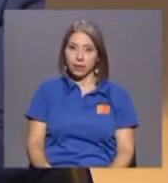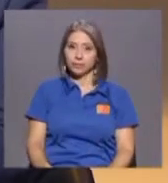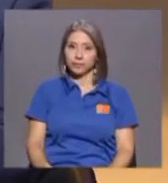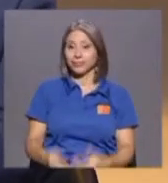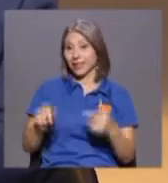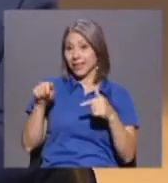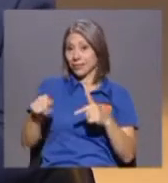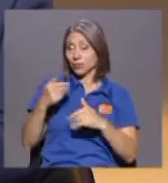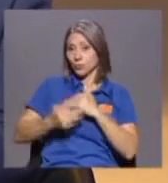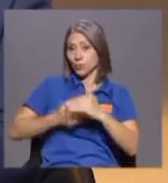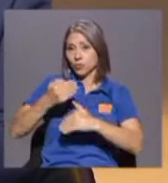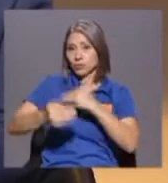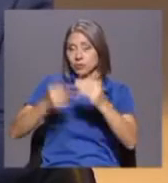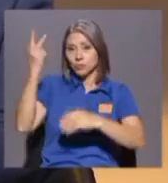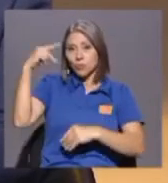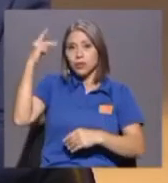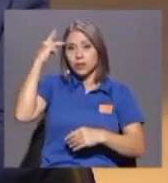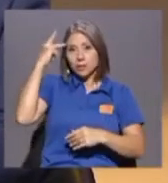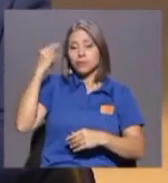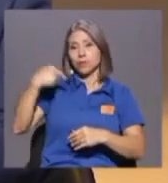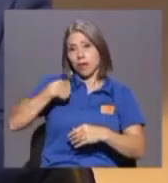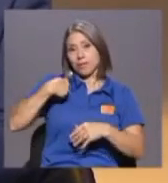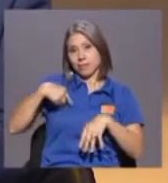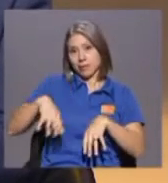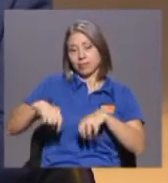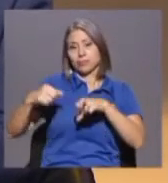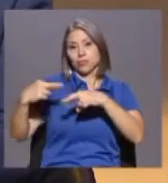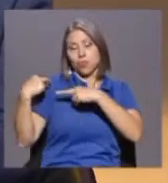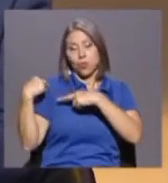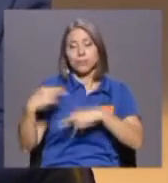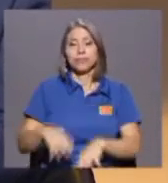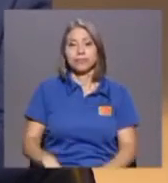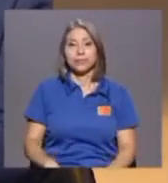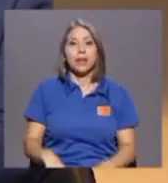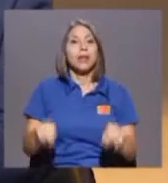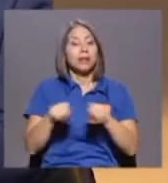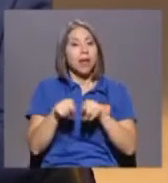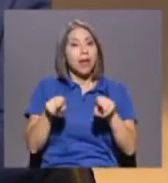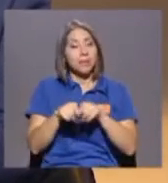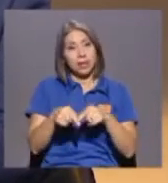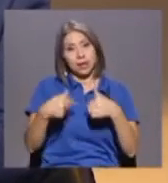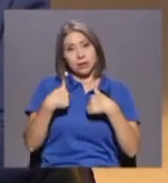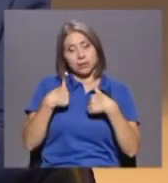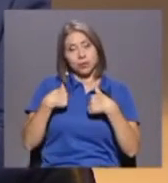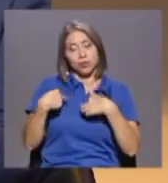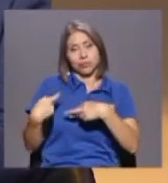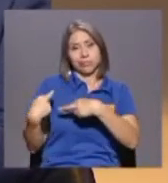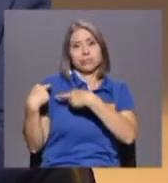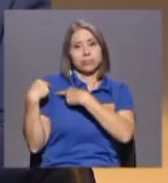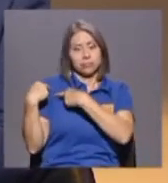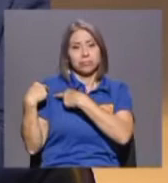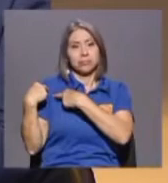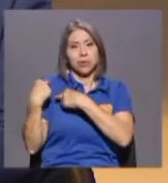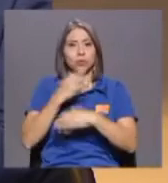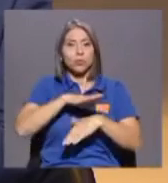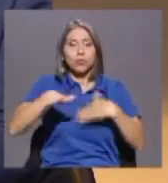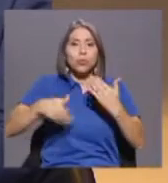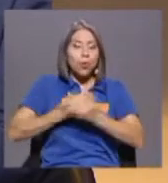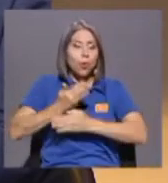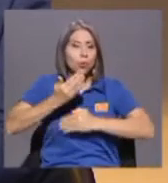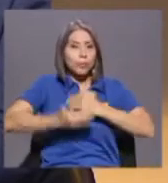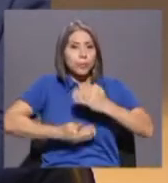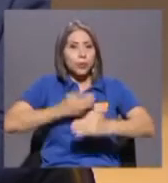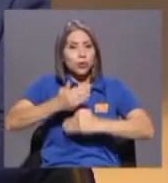esos procesos políticos me tocaron. Por otra parte, me tocó también todo el proceso